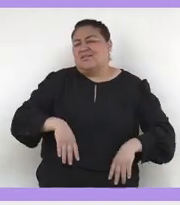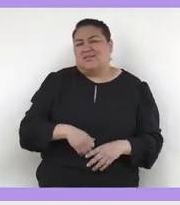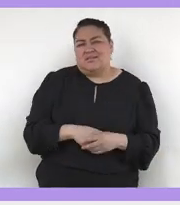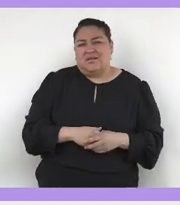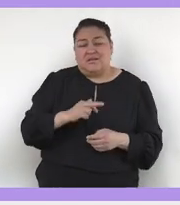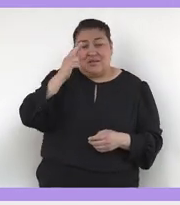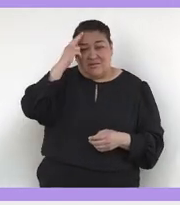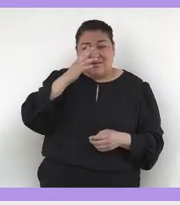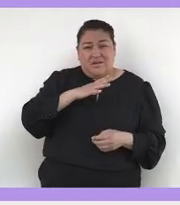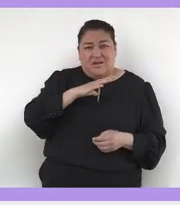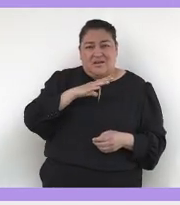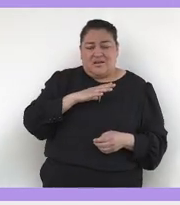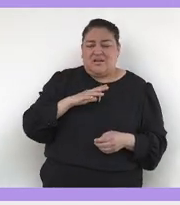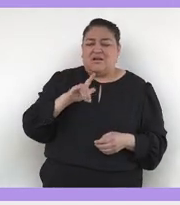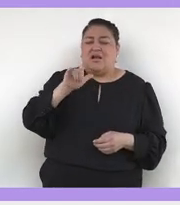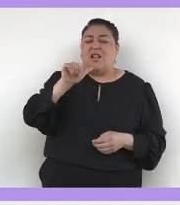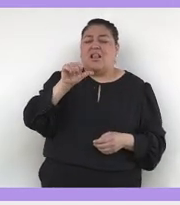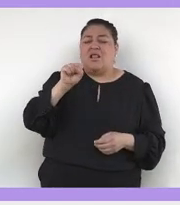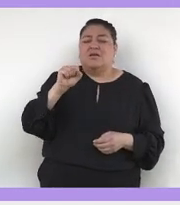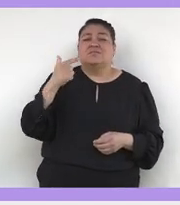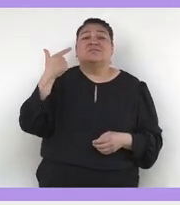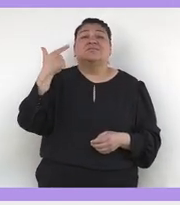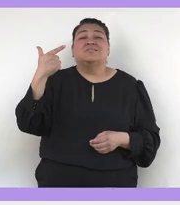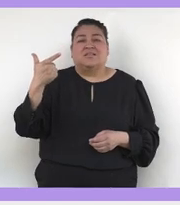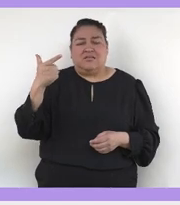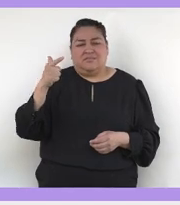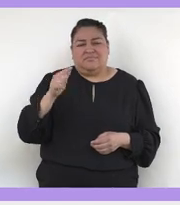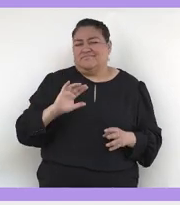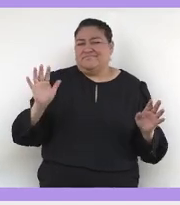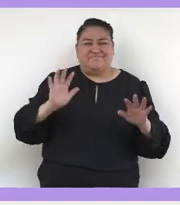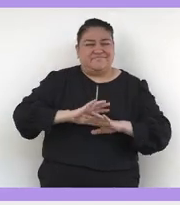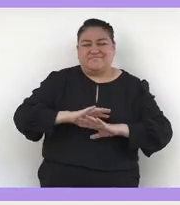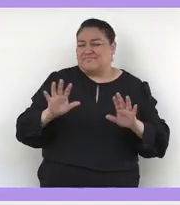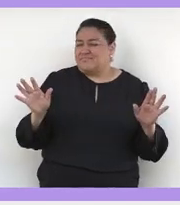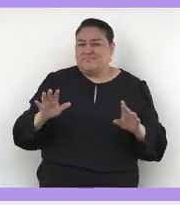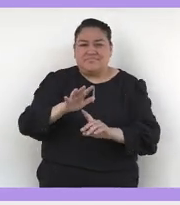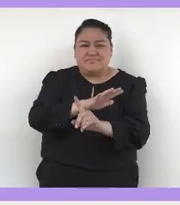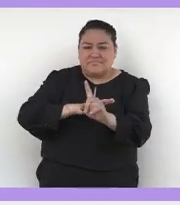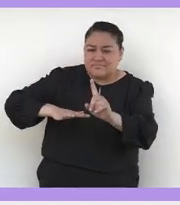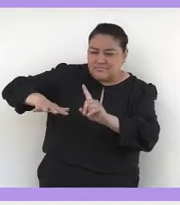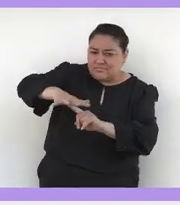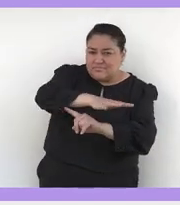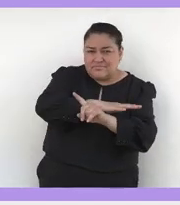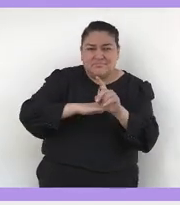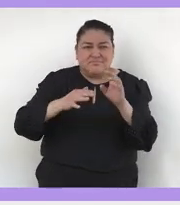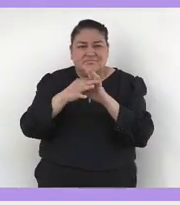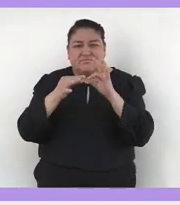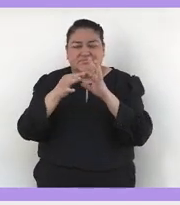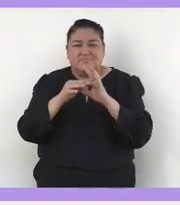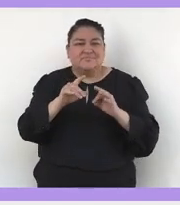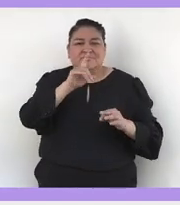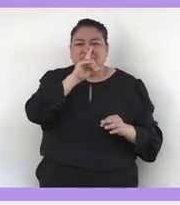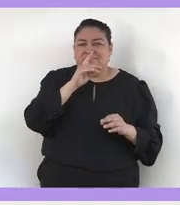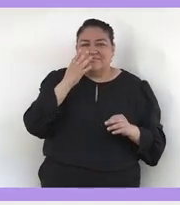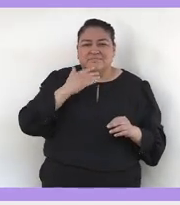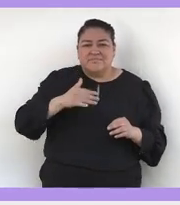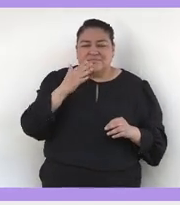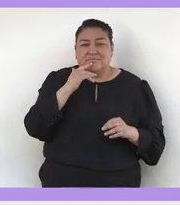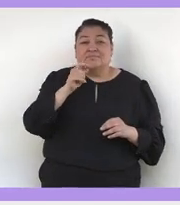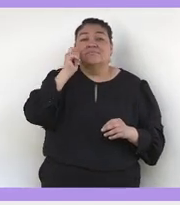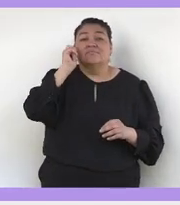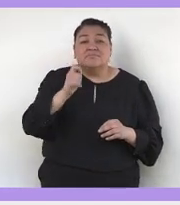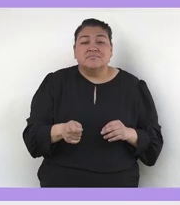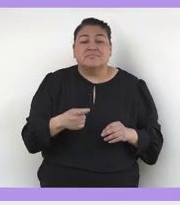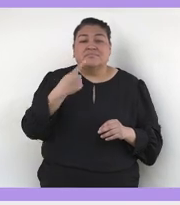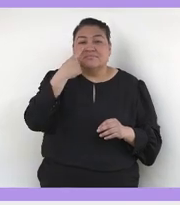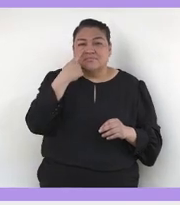siete árbitras en mis árbitros de los que les hablé las vieron ahí Porque además el contexto no nos habla de que están ahí entonces Muchas veces nos dice